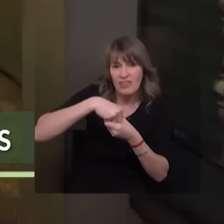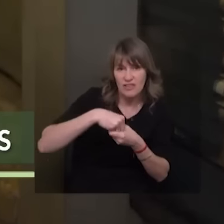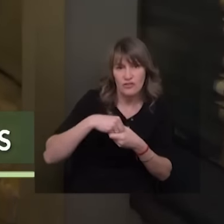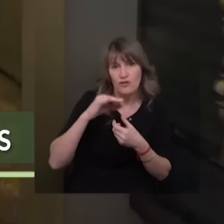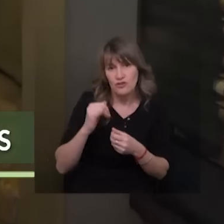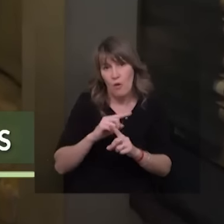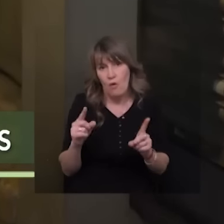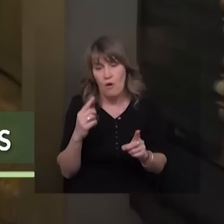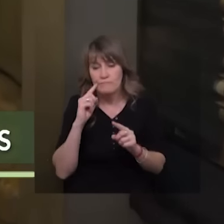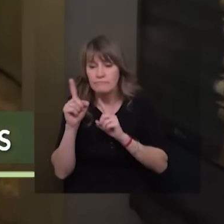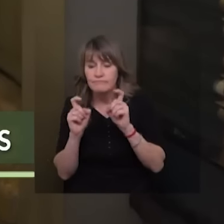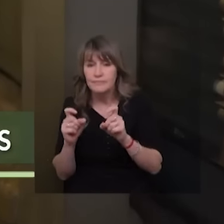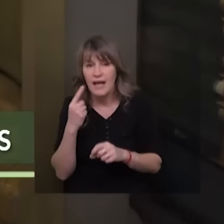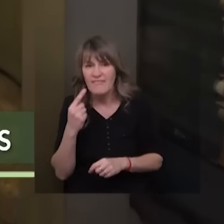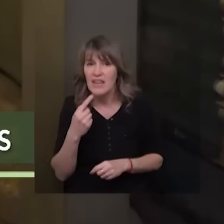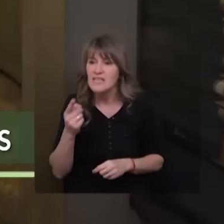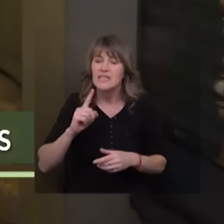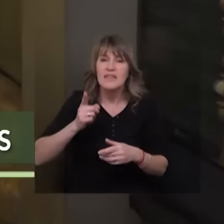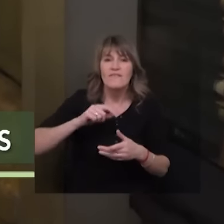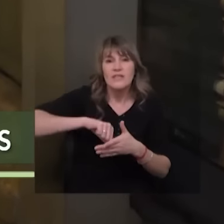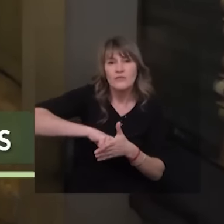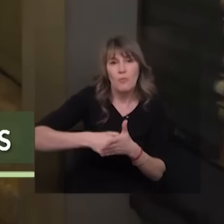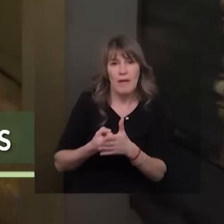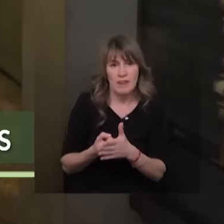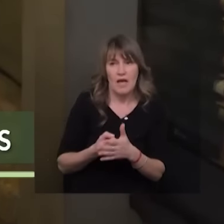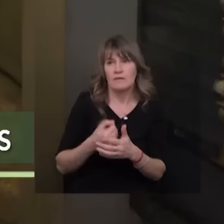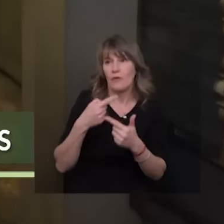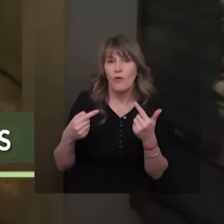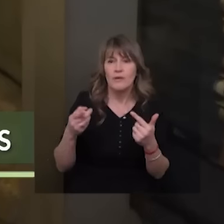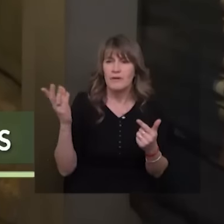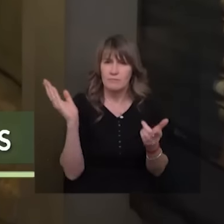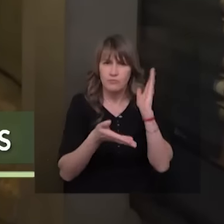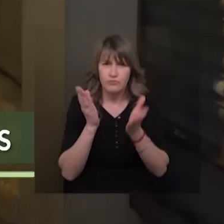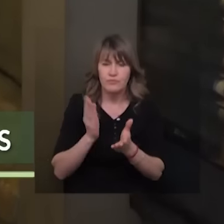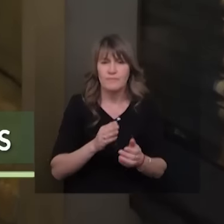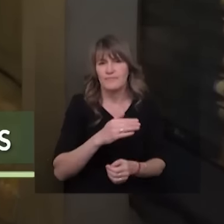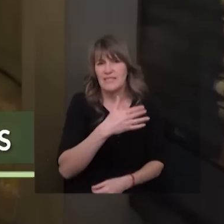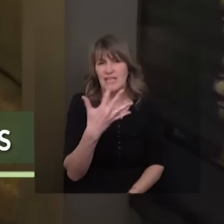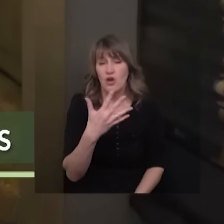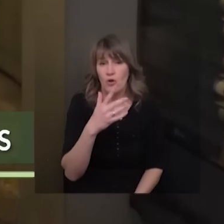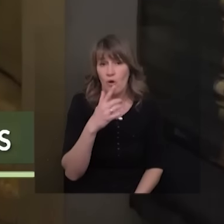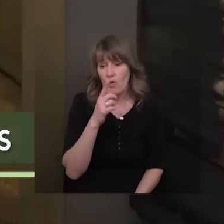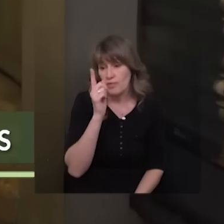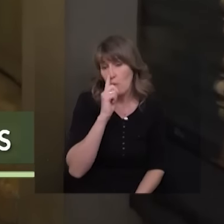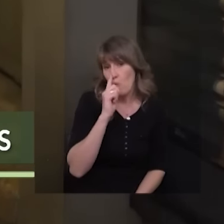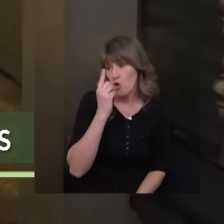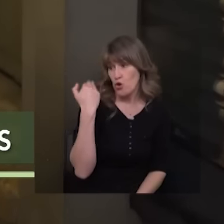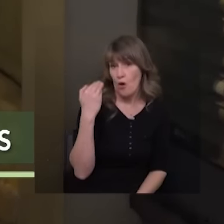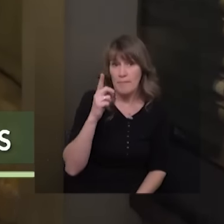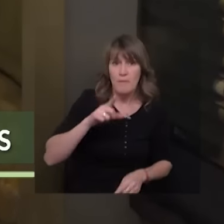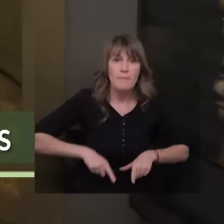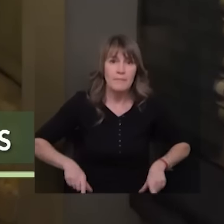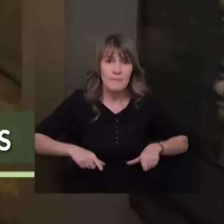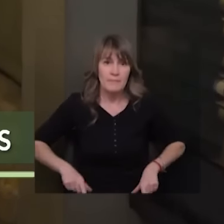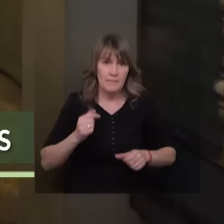específicamente solicitan la suspensión debido a los hechos de represión del pasado 5 de junio eh frente al Ministerio de trabajo la